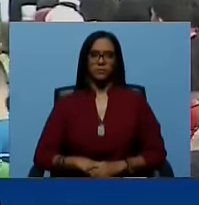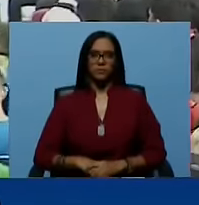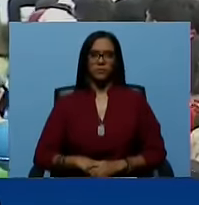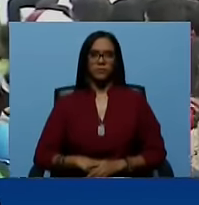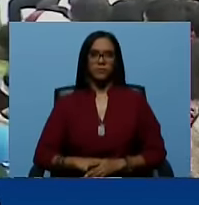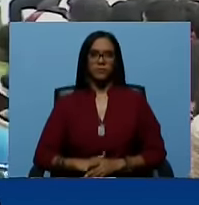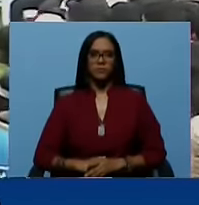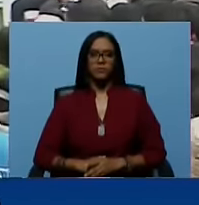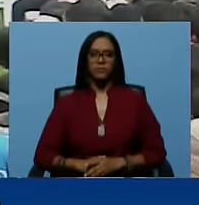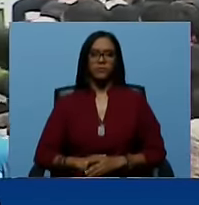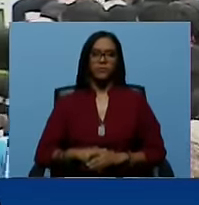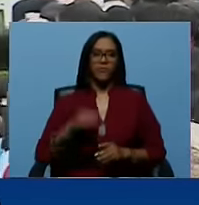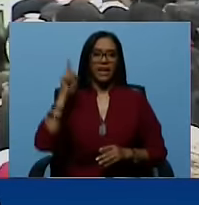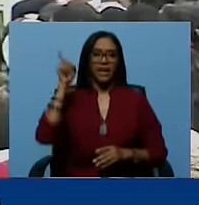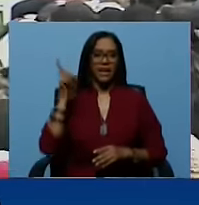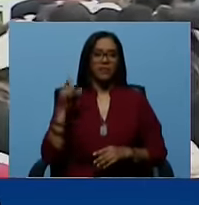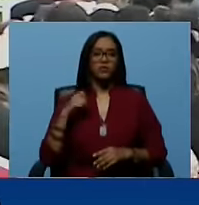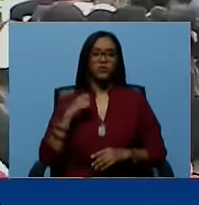Ellos son el mal.